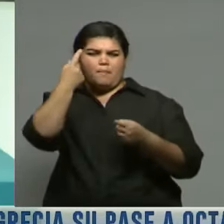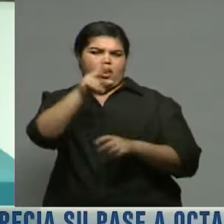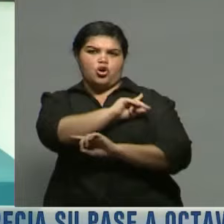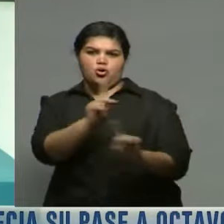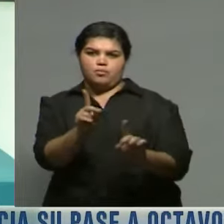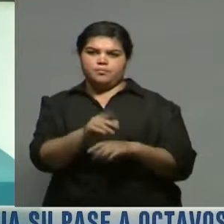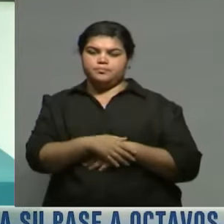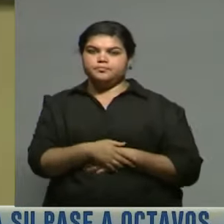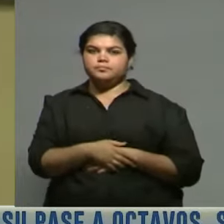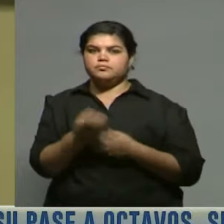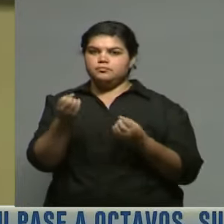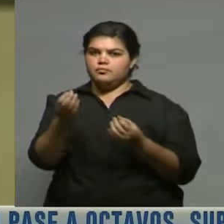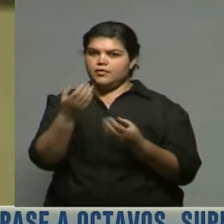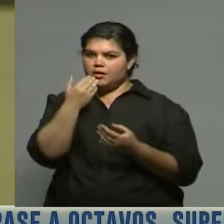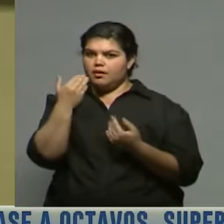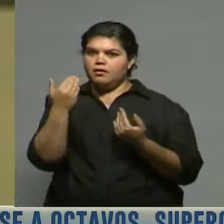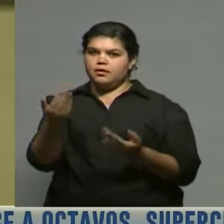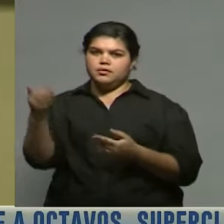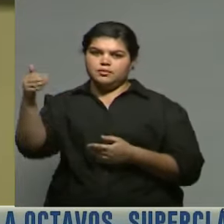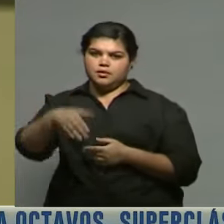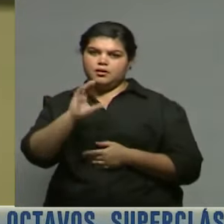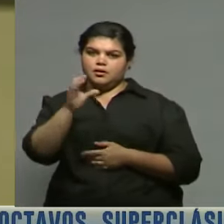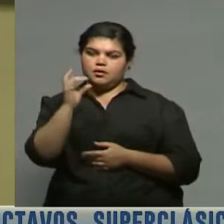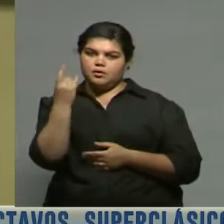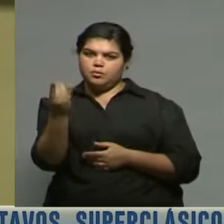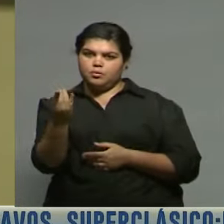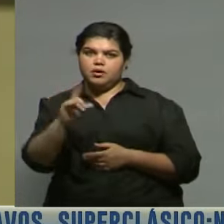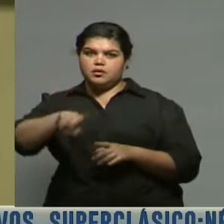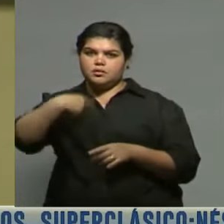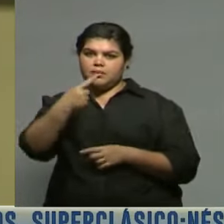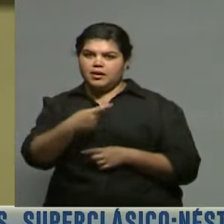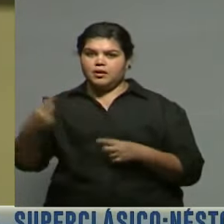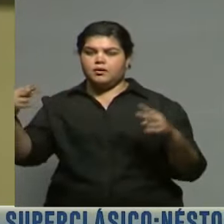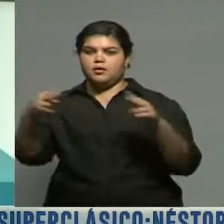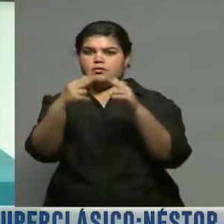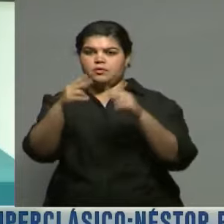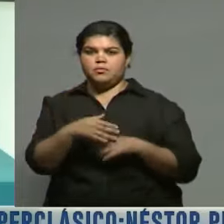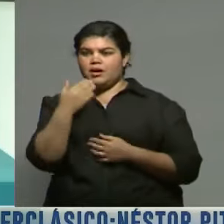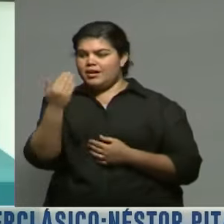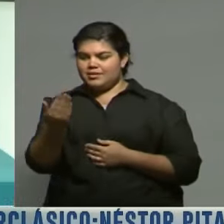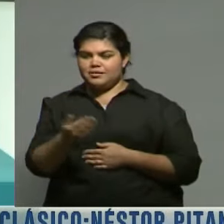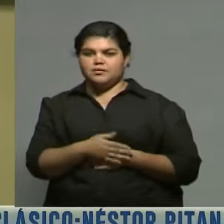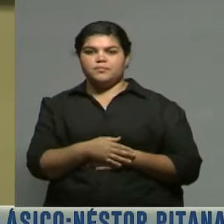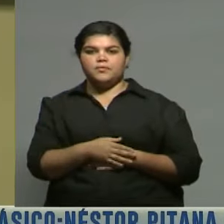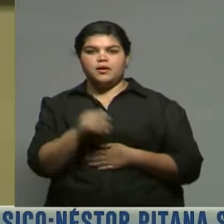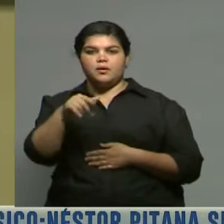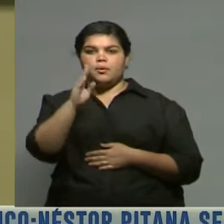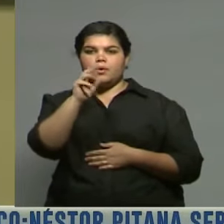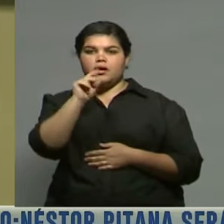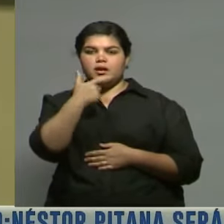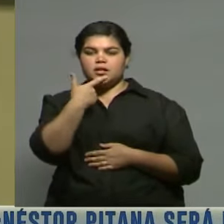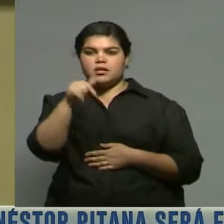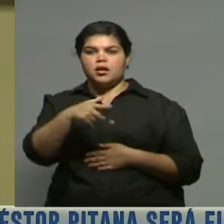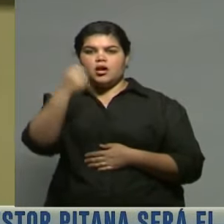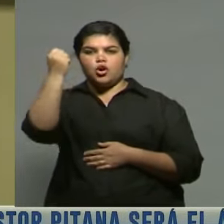Bien. José, te agradezco mucho por acercarte a Señal U. Nos encontramos la semana que viene. Gracias, como siempre. Allí pasaba José Vargas, economista